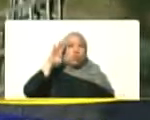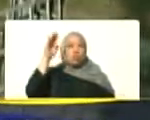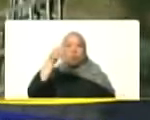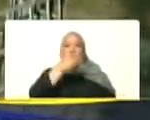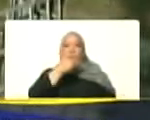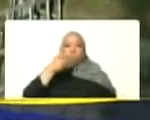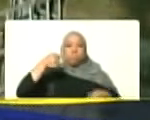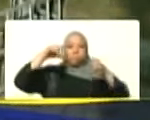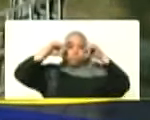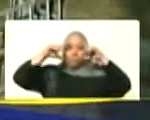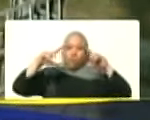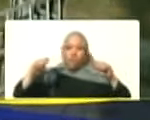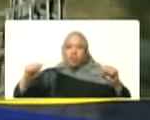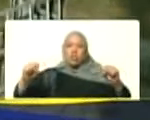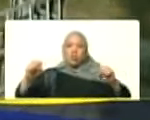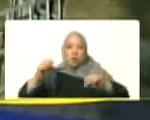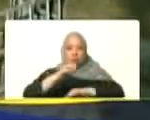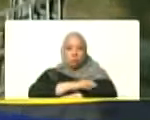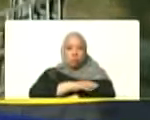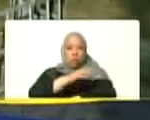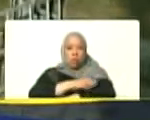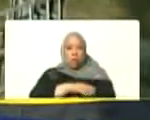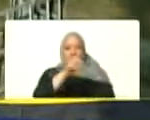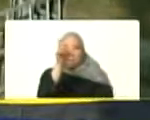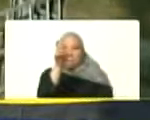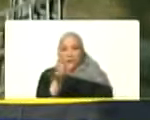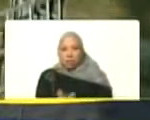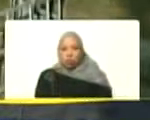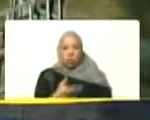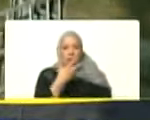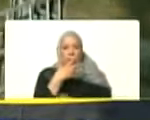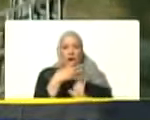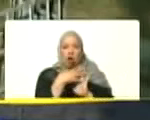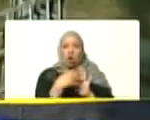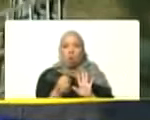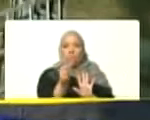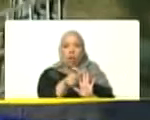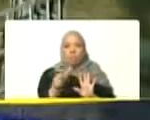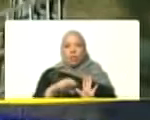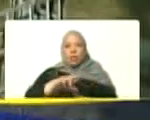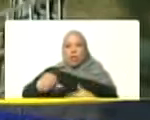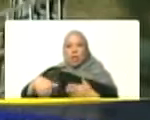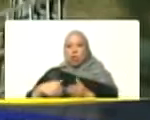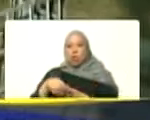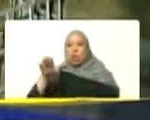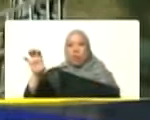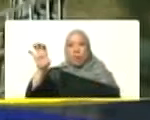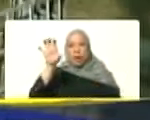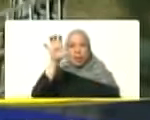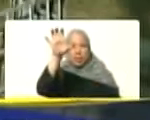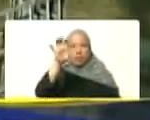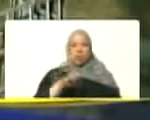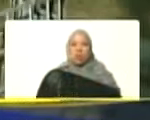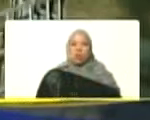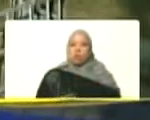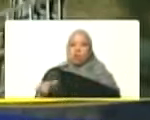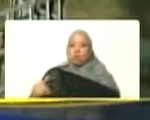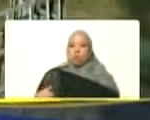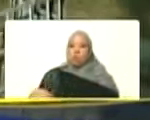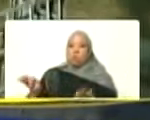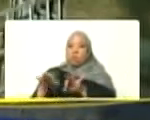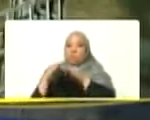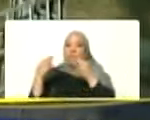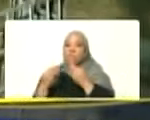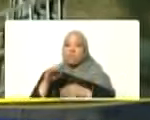ejemplares, para poder ser personas ejemplares de nuestra nación, y no solo queda para nosotros, sino para nuestras